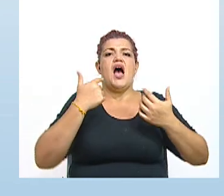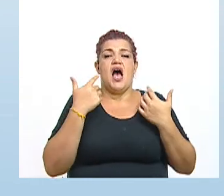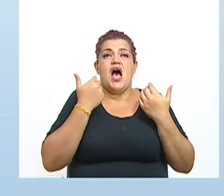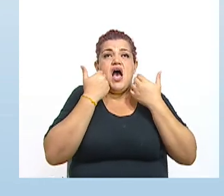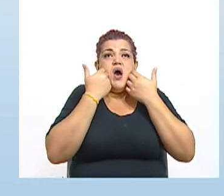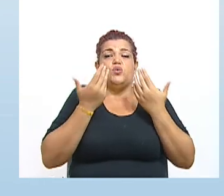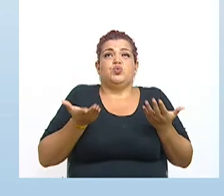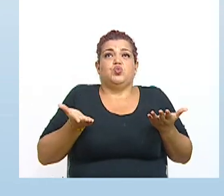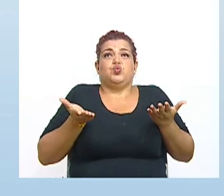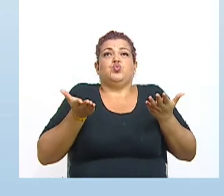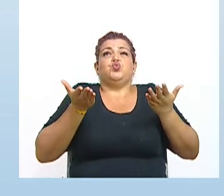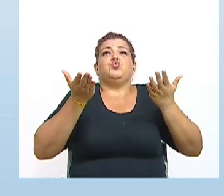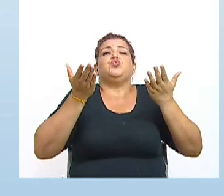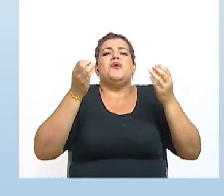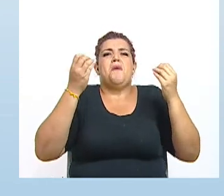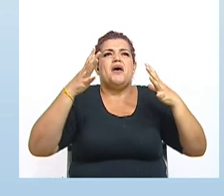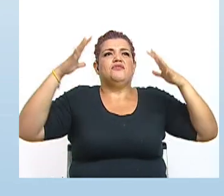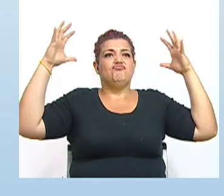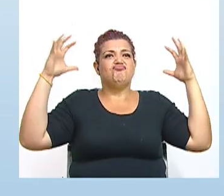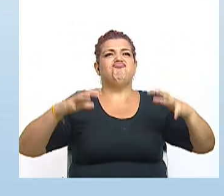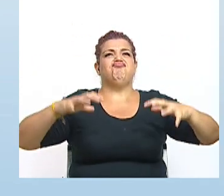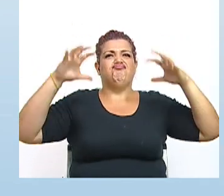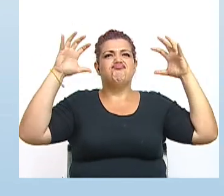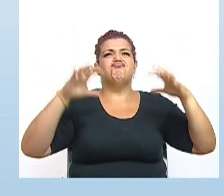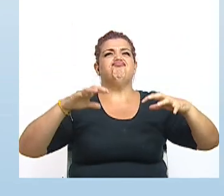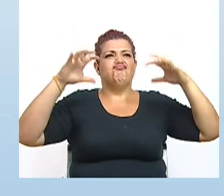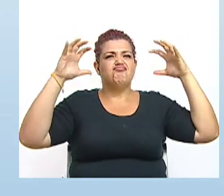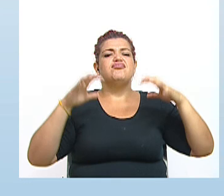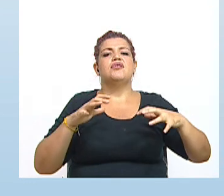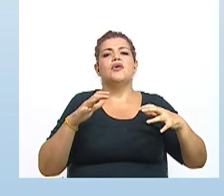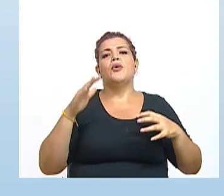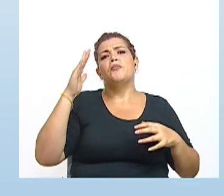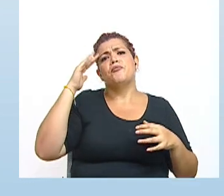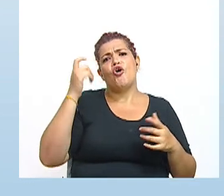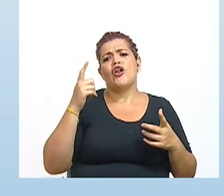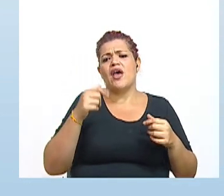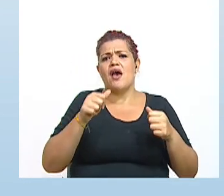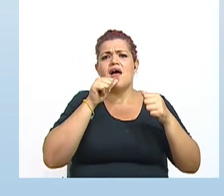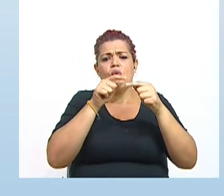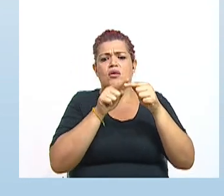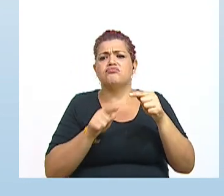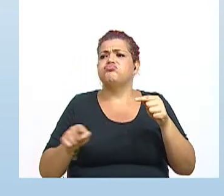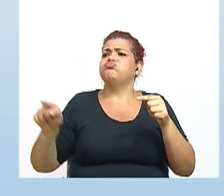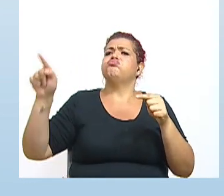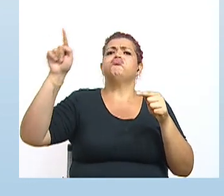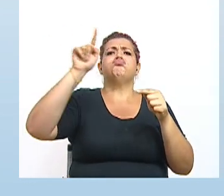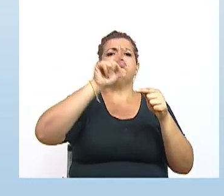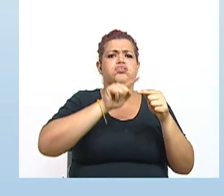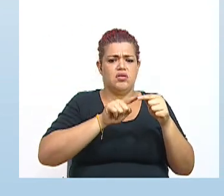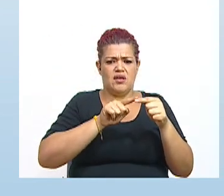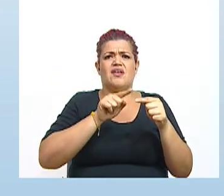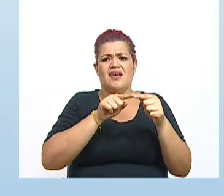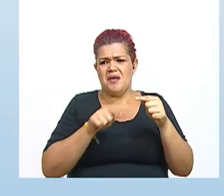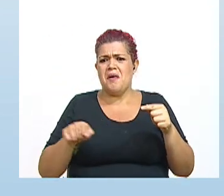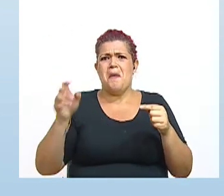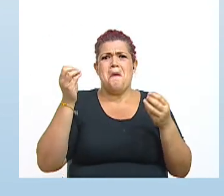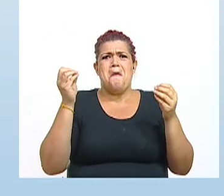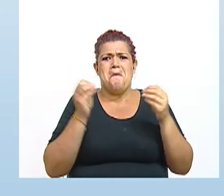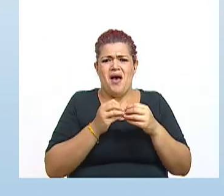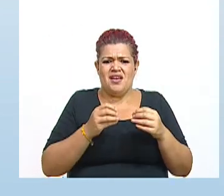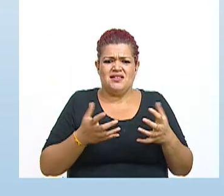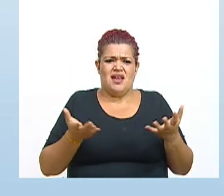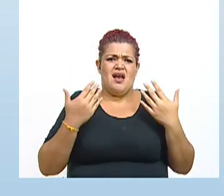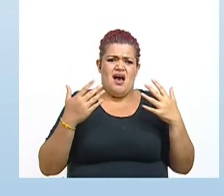temperaturas y gran pluviosidad, precisamente porque el ciclo hidrológico nos indica gran temperatura,